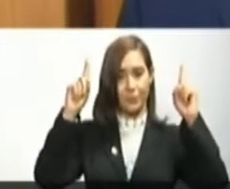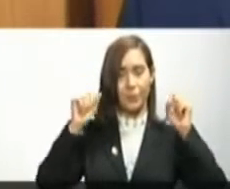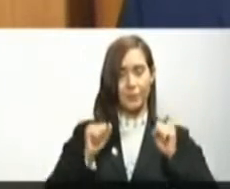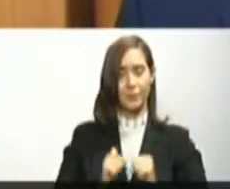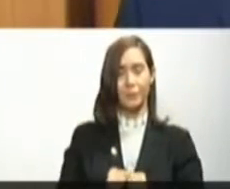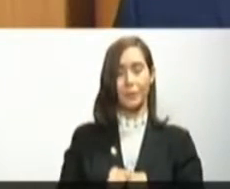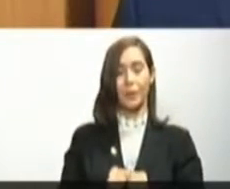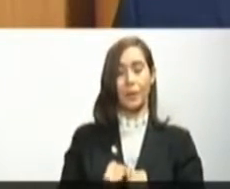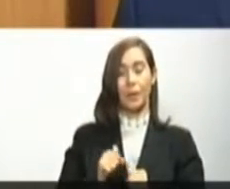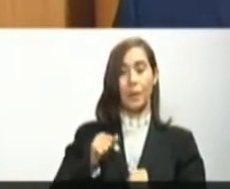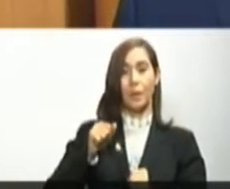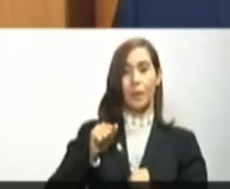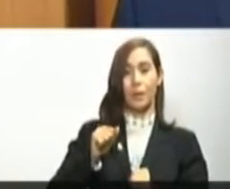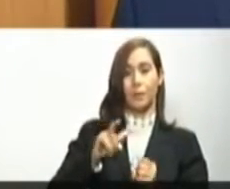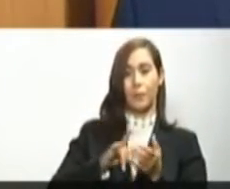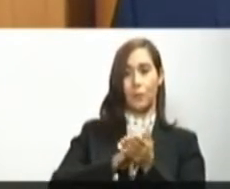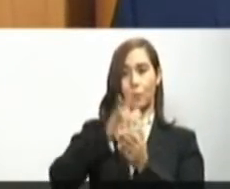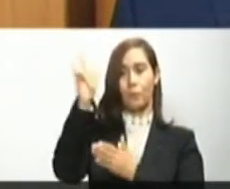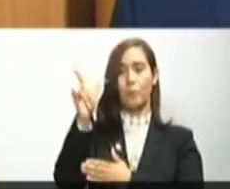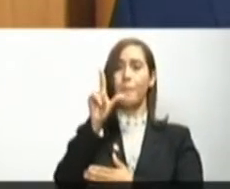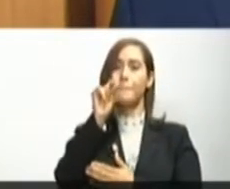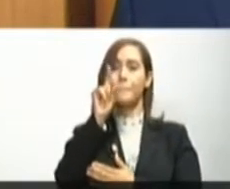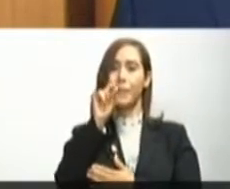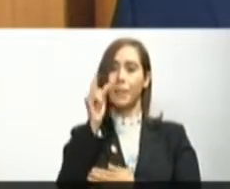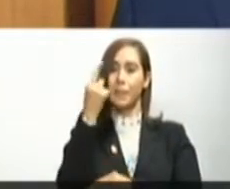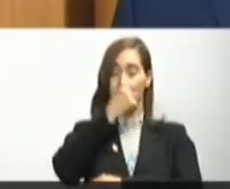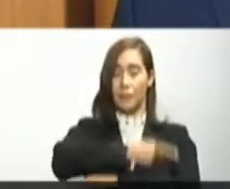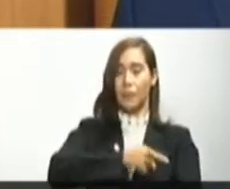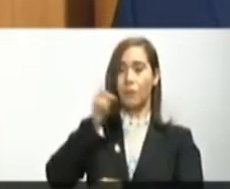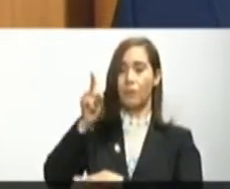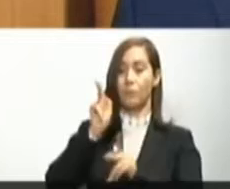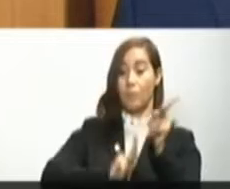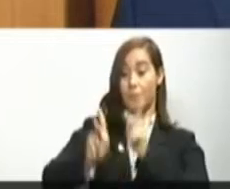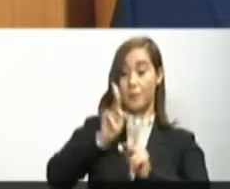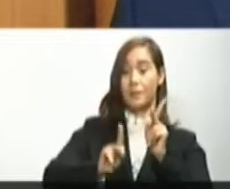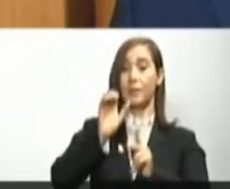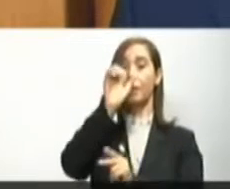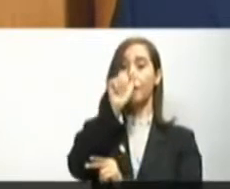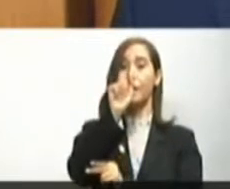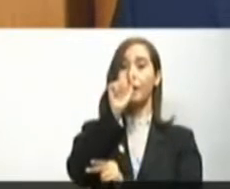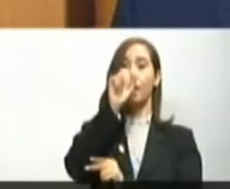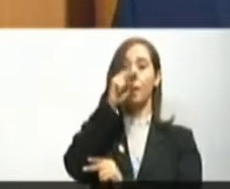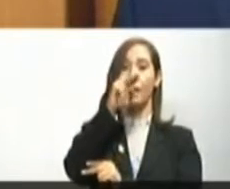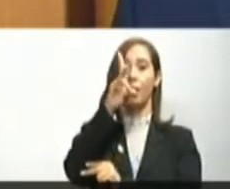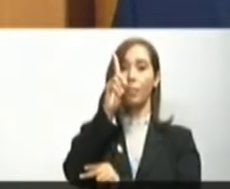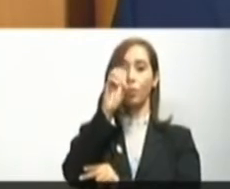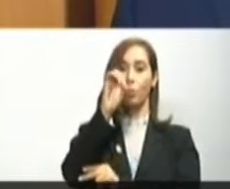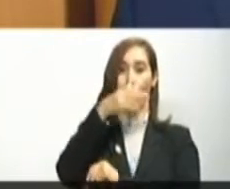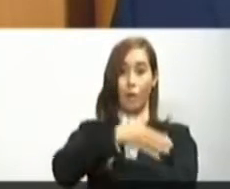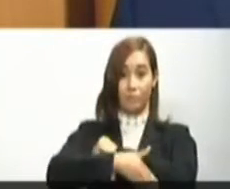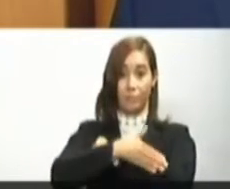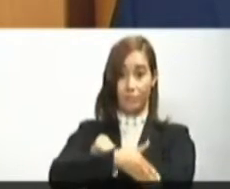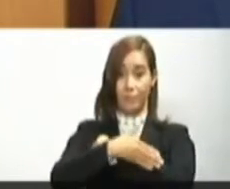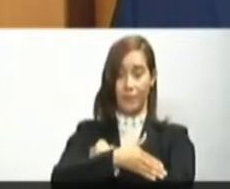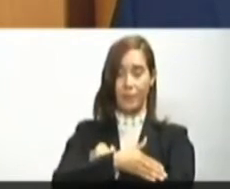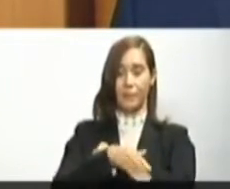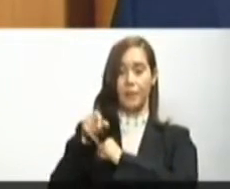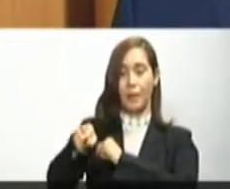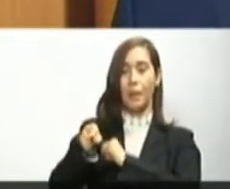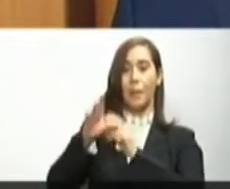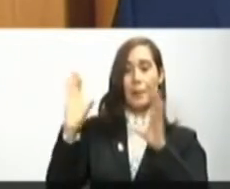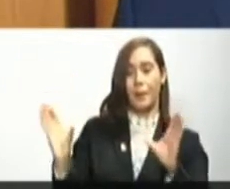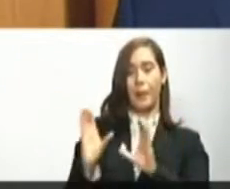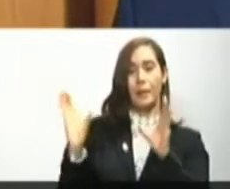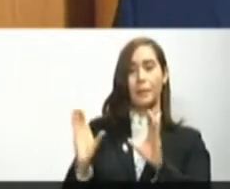nos fuimos al Principado de Andorra para asistir a la principal actividad por la cual nos habíamos desplazado,